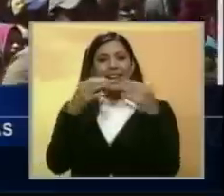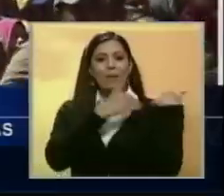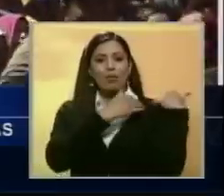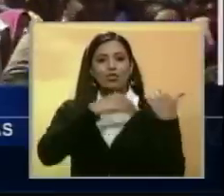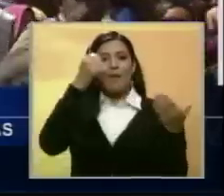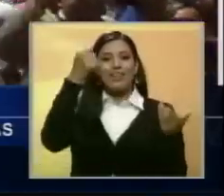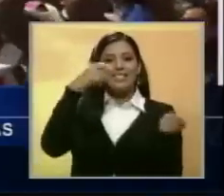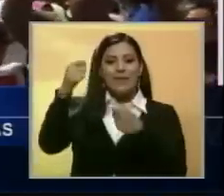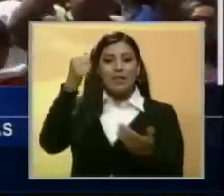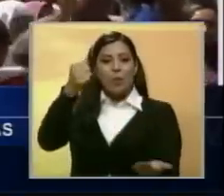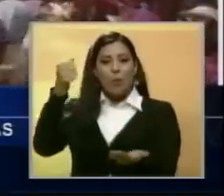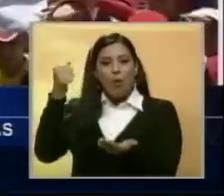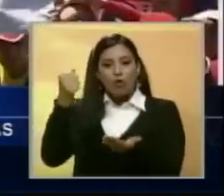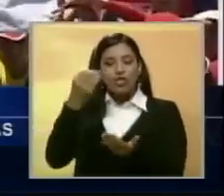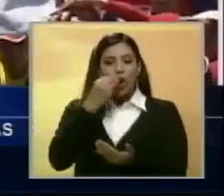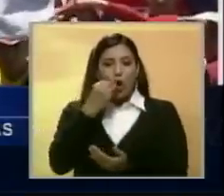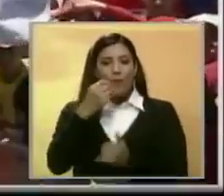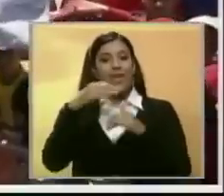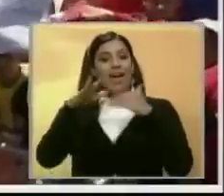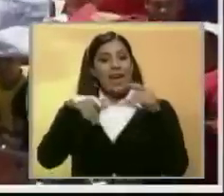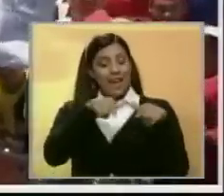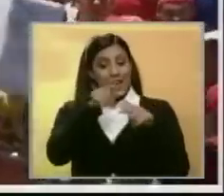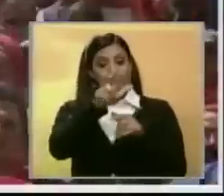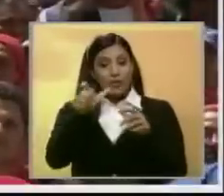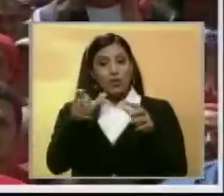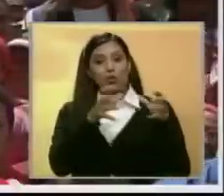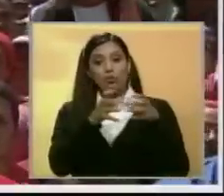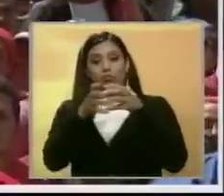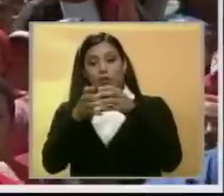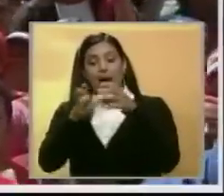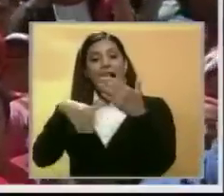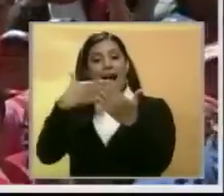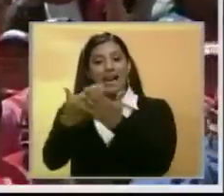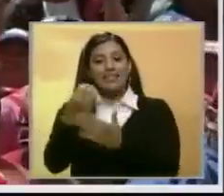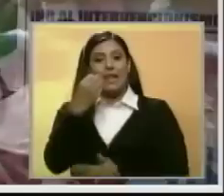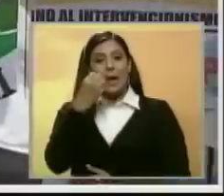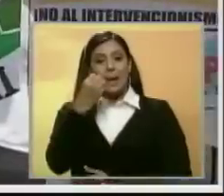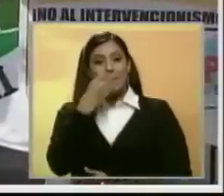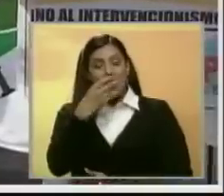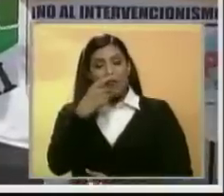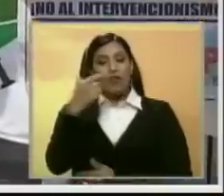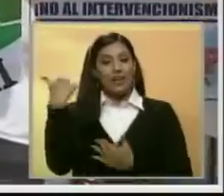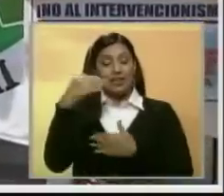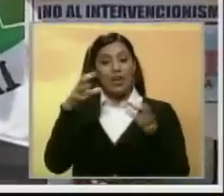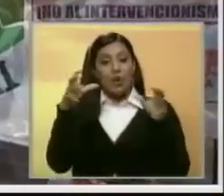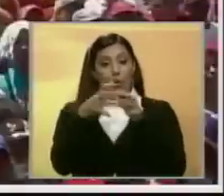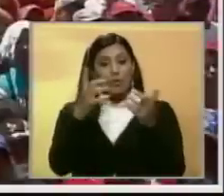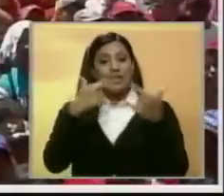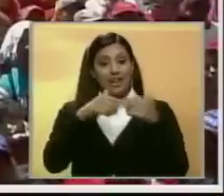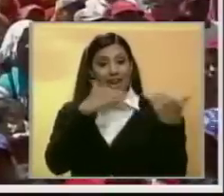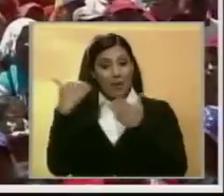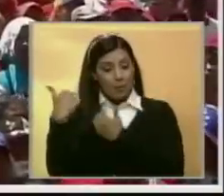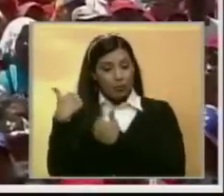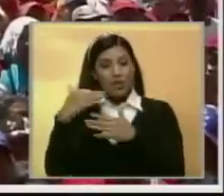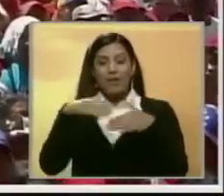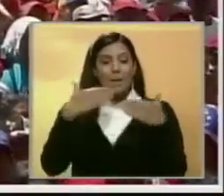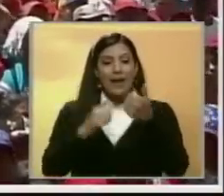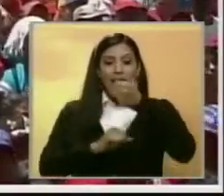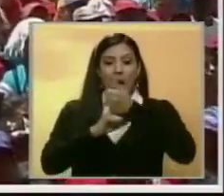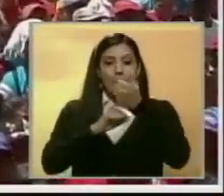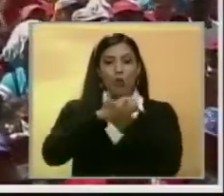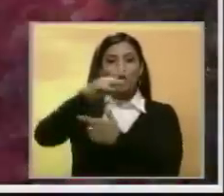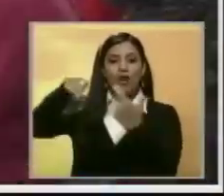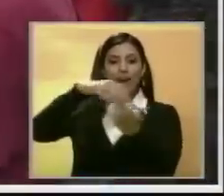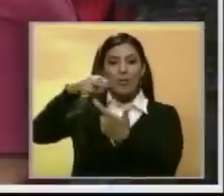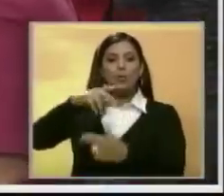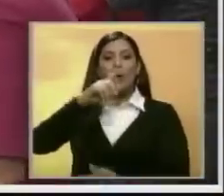van a marchar hasta el Palacio de Miraflores. Estos son los comités locales que hoy han decidido dar respaldo a la